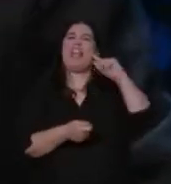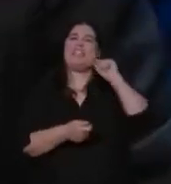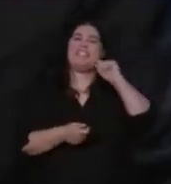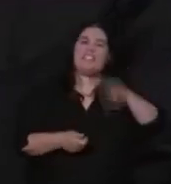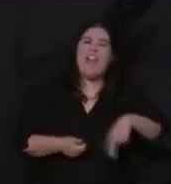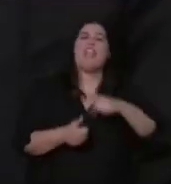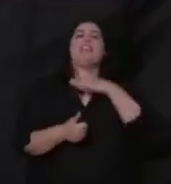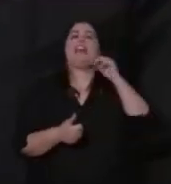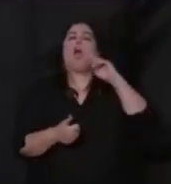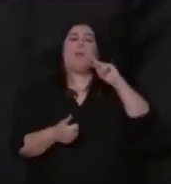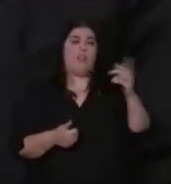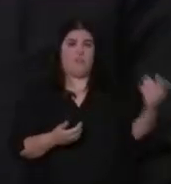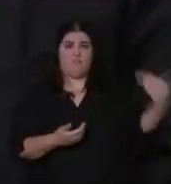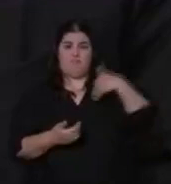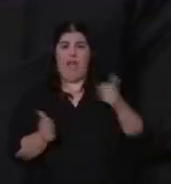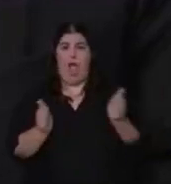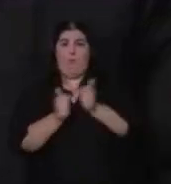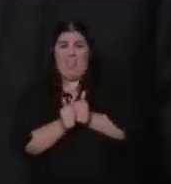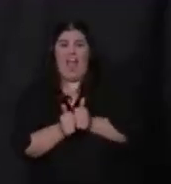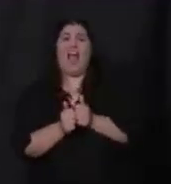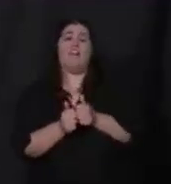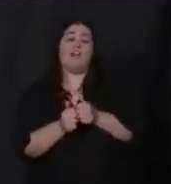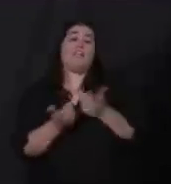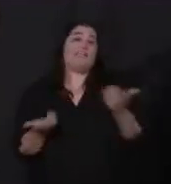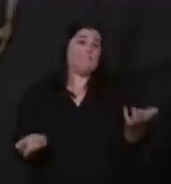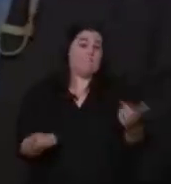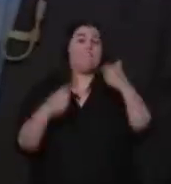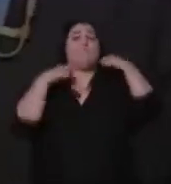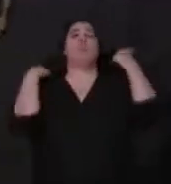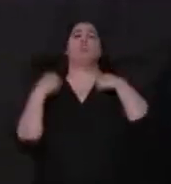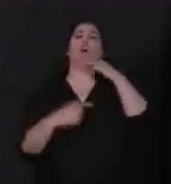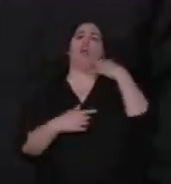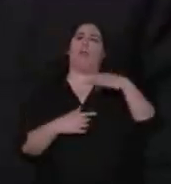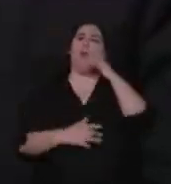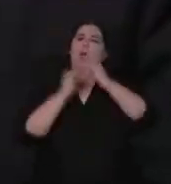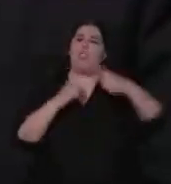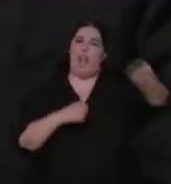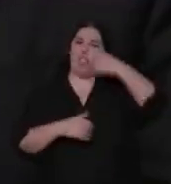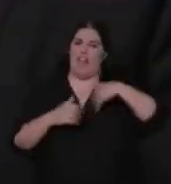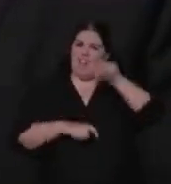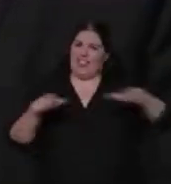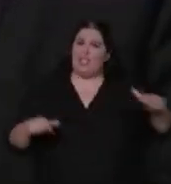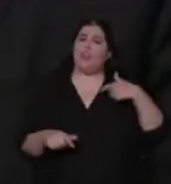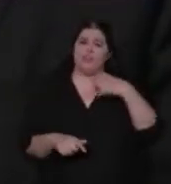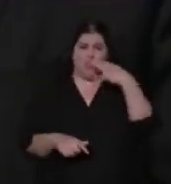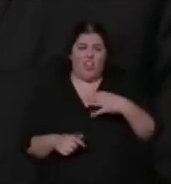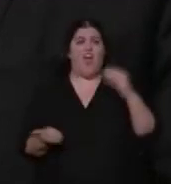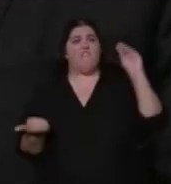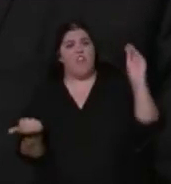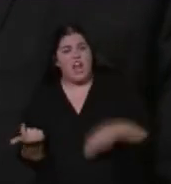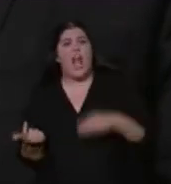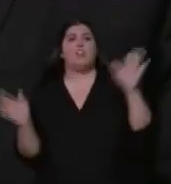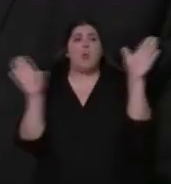Giacomini a acompañarme. Y la verdad es que si hay algo que tengo que contarle a los argentinos es que sí, que de los fracasos, de los